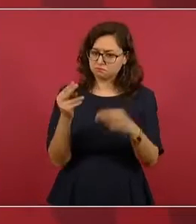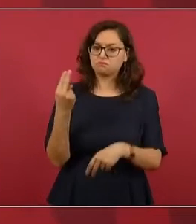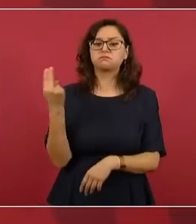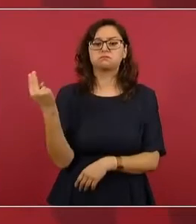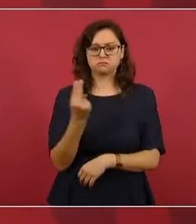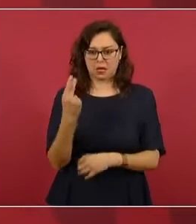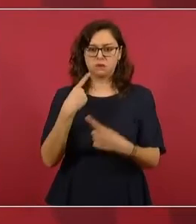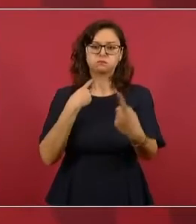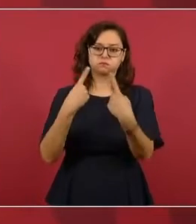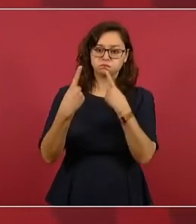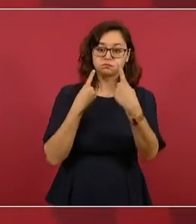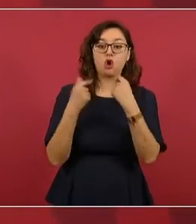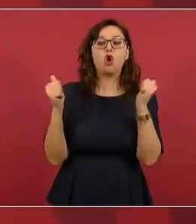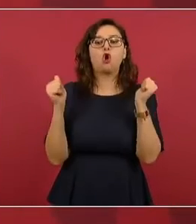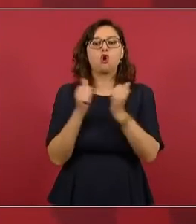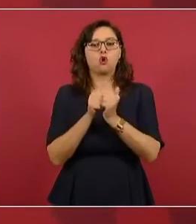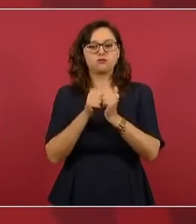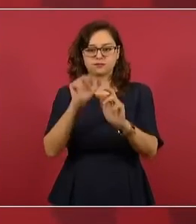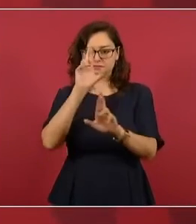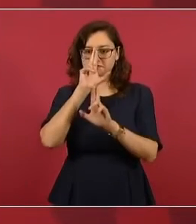respetuoso.